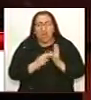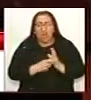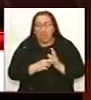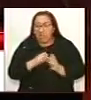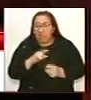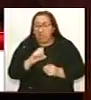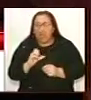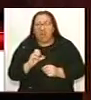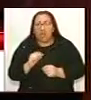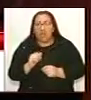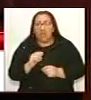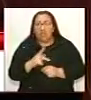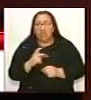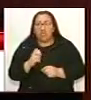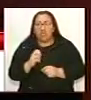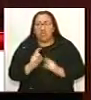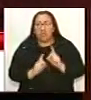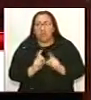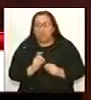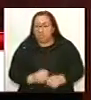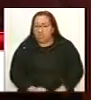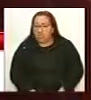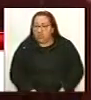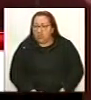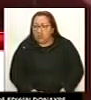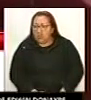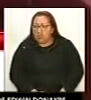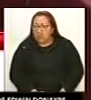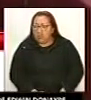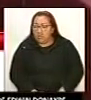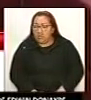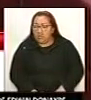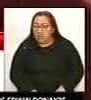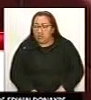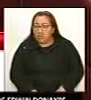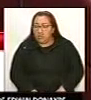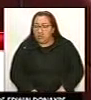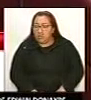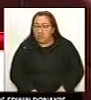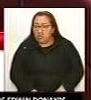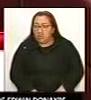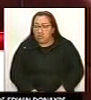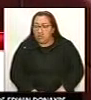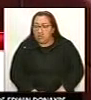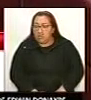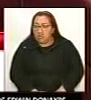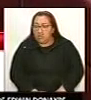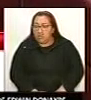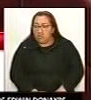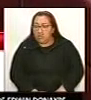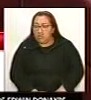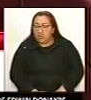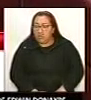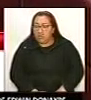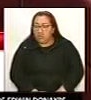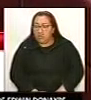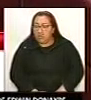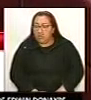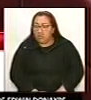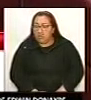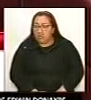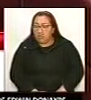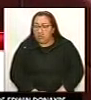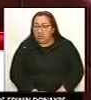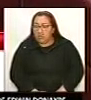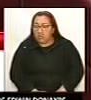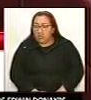de 211, era lo programado para el 2016, 49 para el 2017 y 169